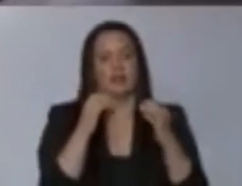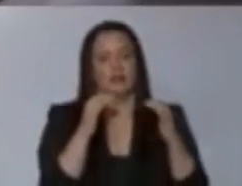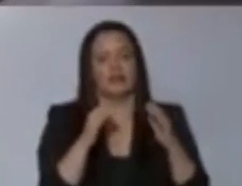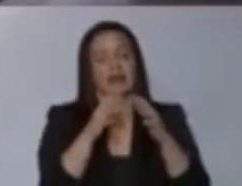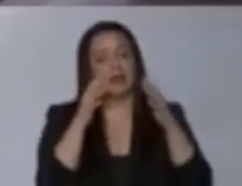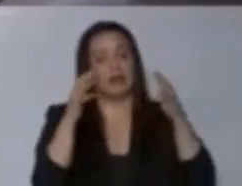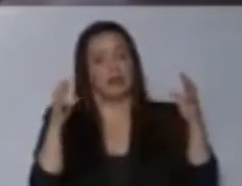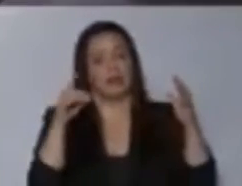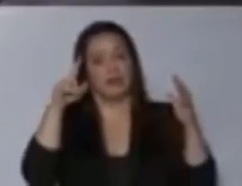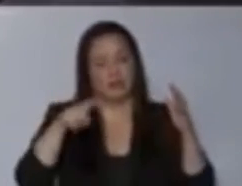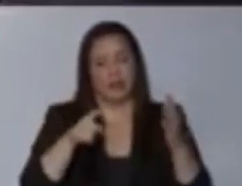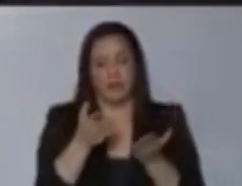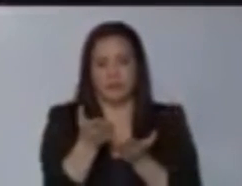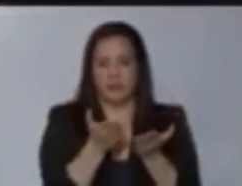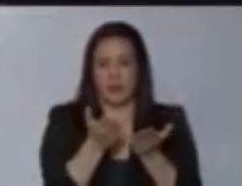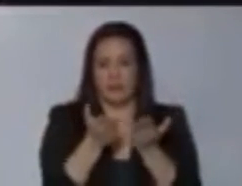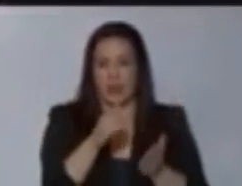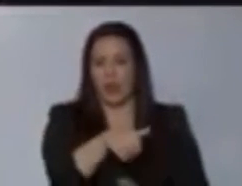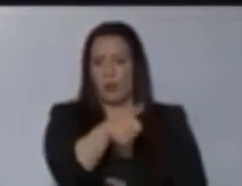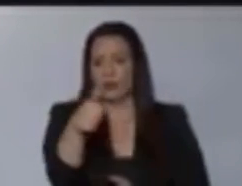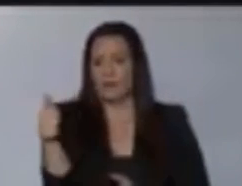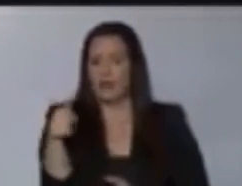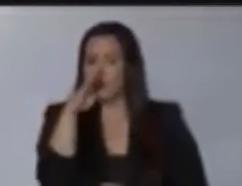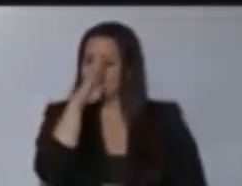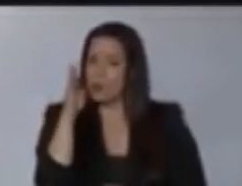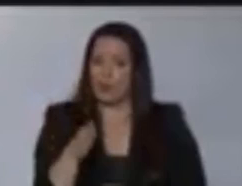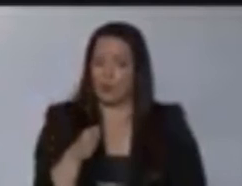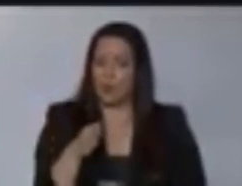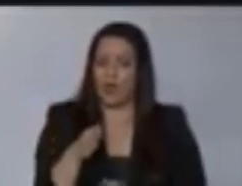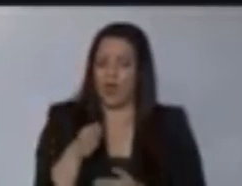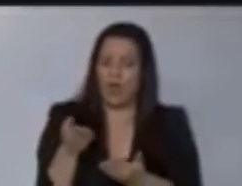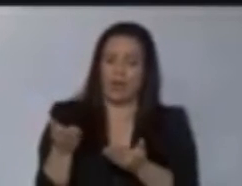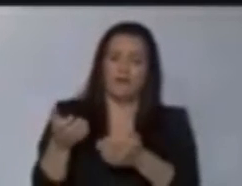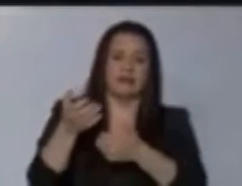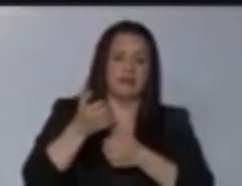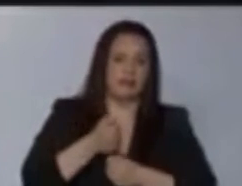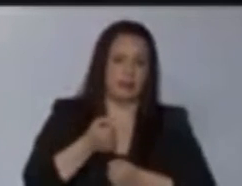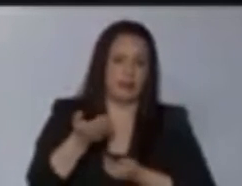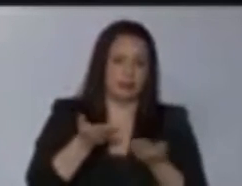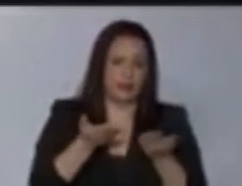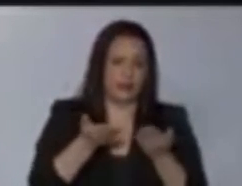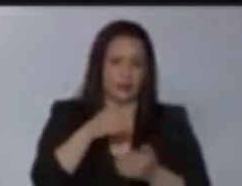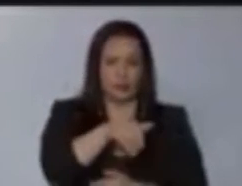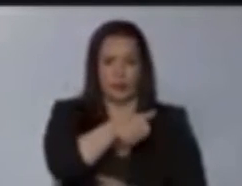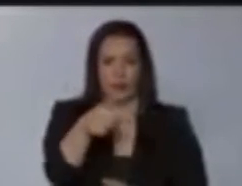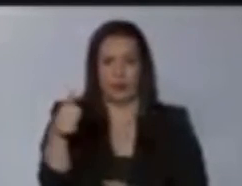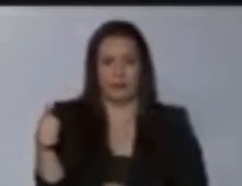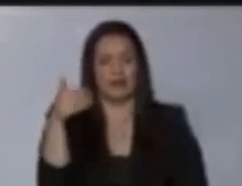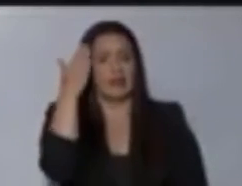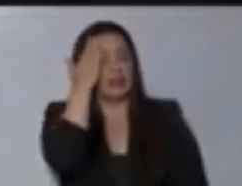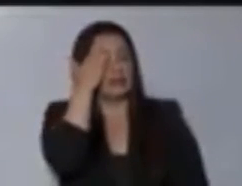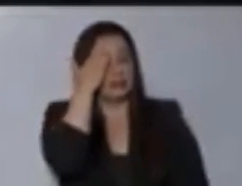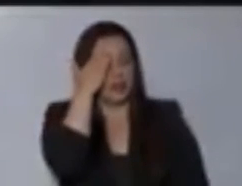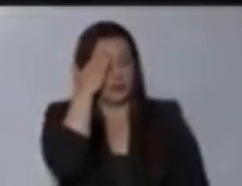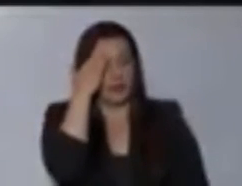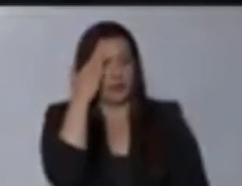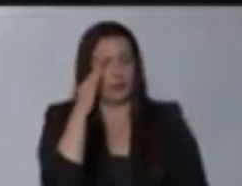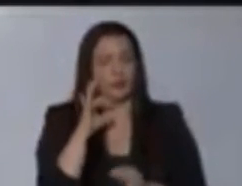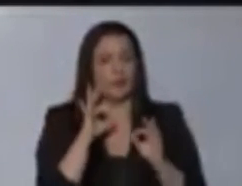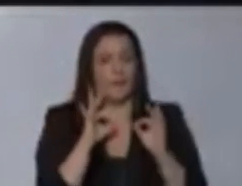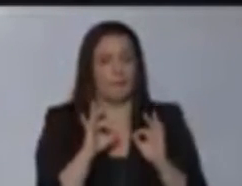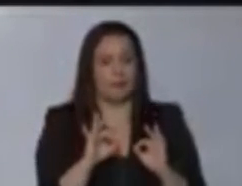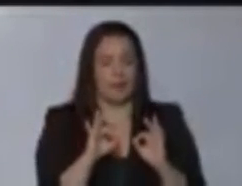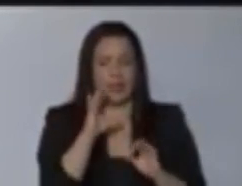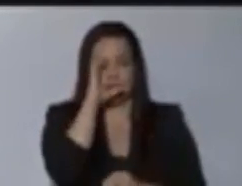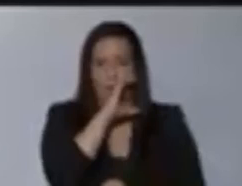y nunca servirse de los demás sabemos bien que la búsqueda de poder a